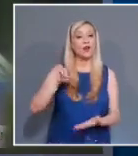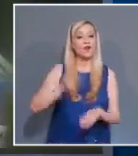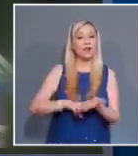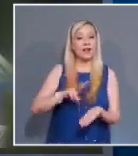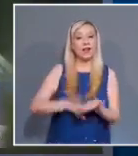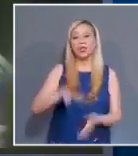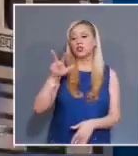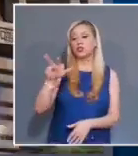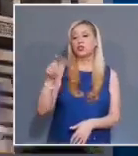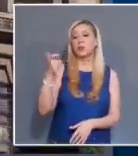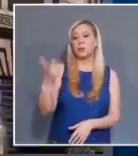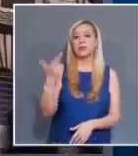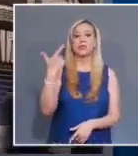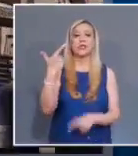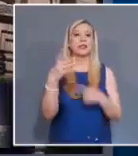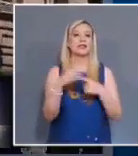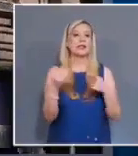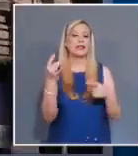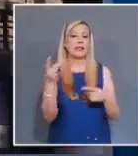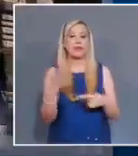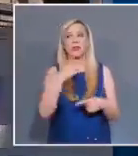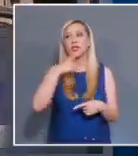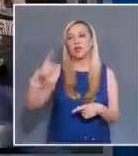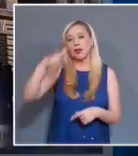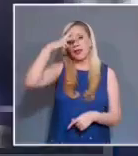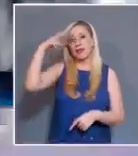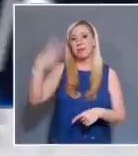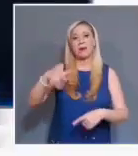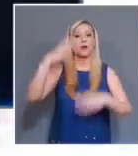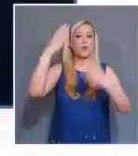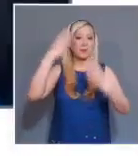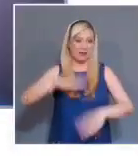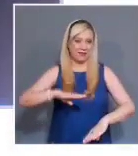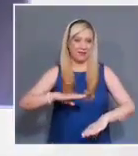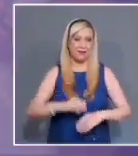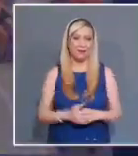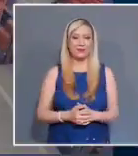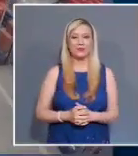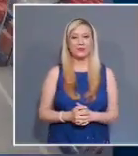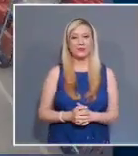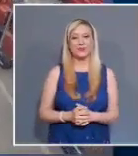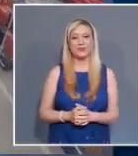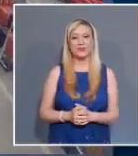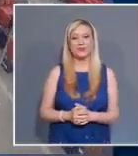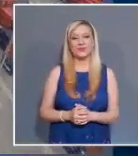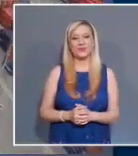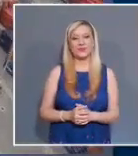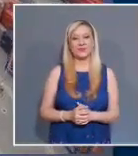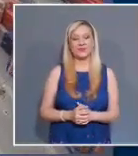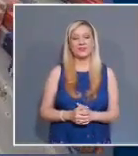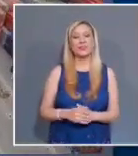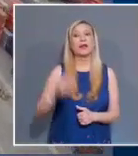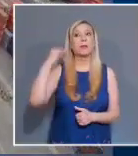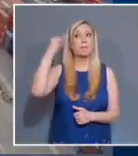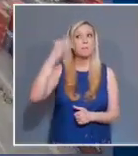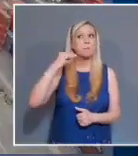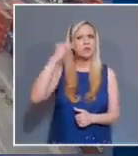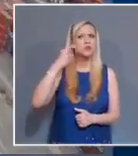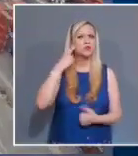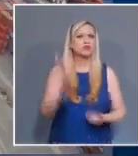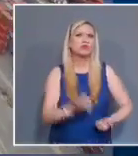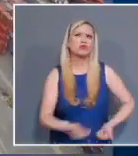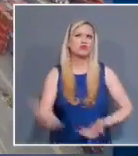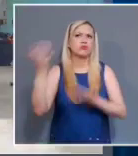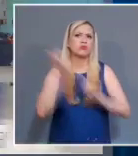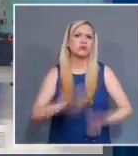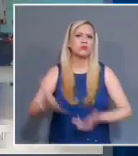centavos por dólar, de acuerdo con información del Banco de México. En marzo, las exportaciones de mercancías